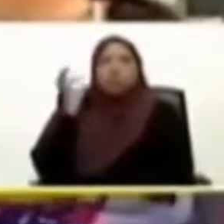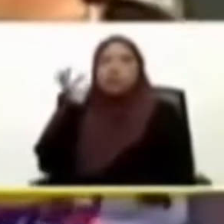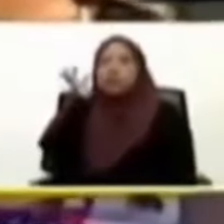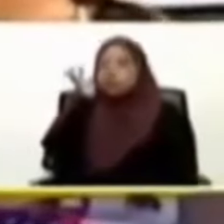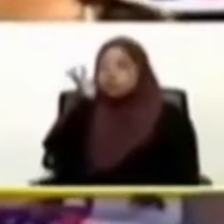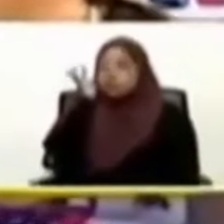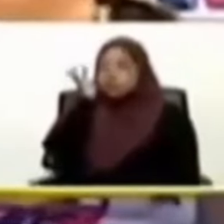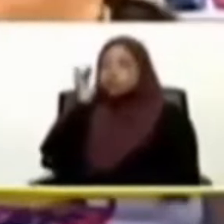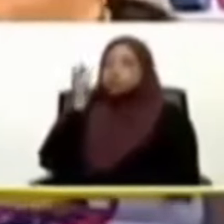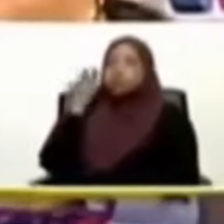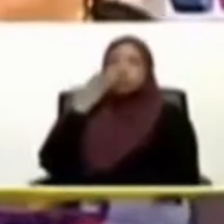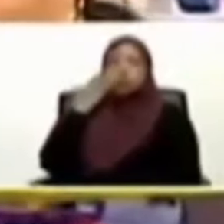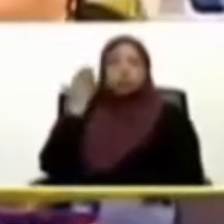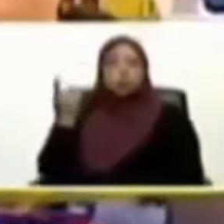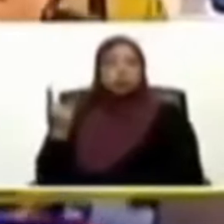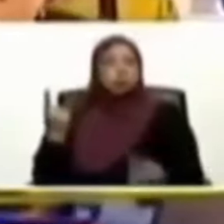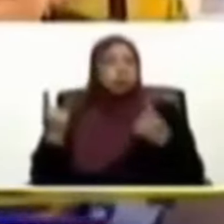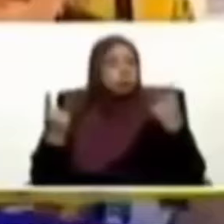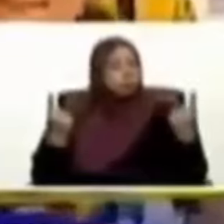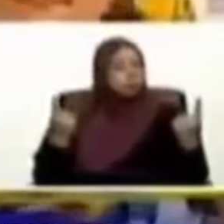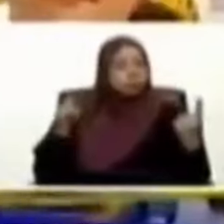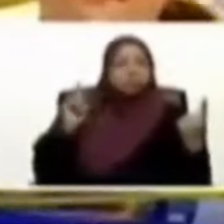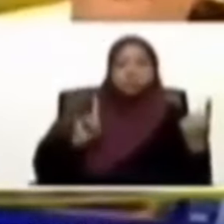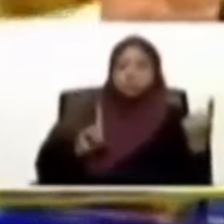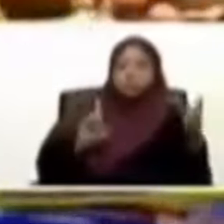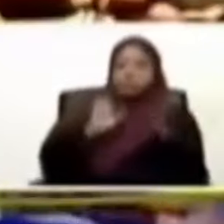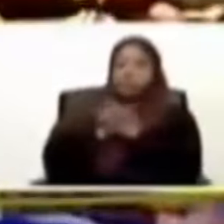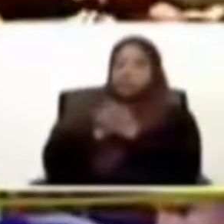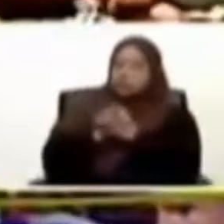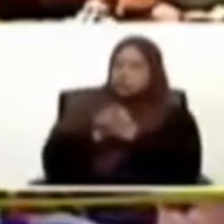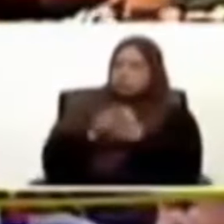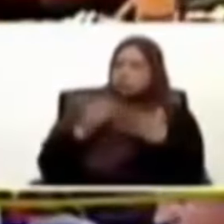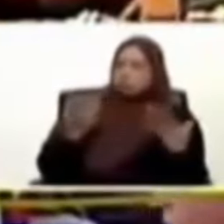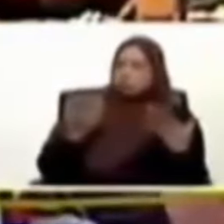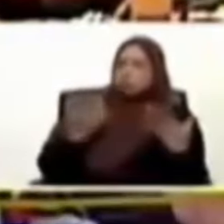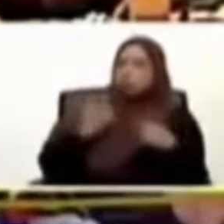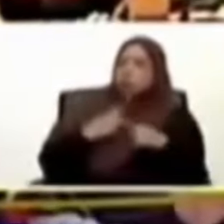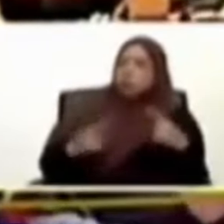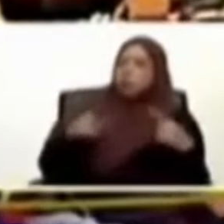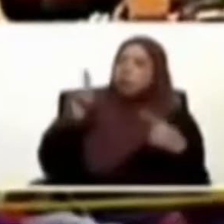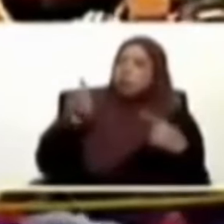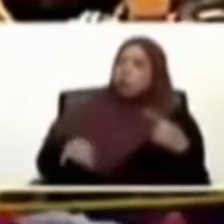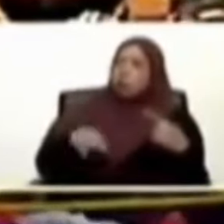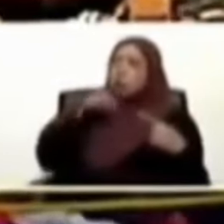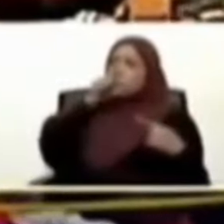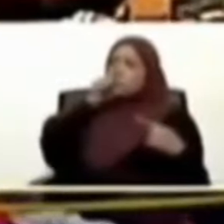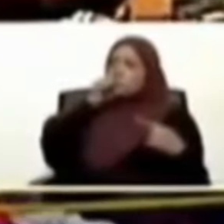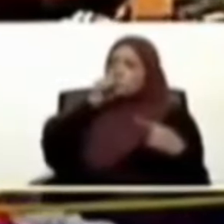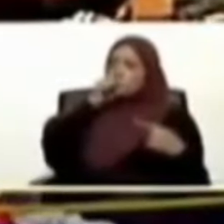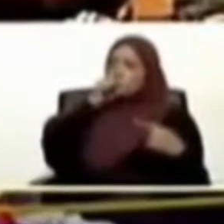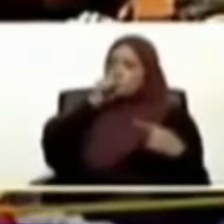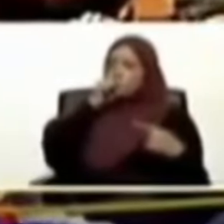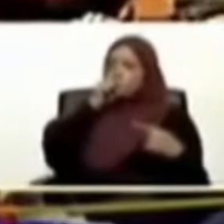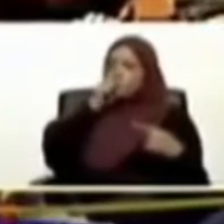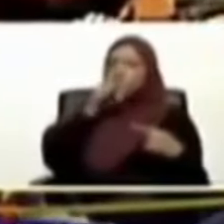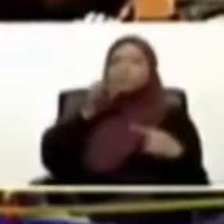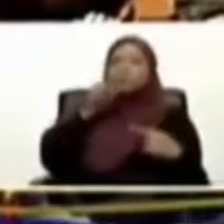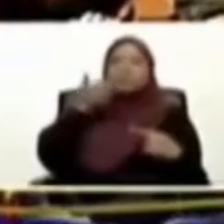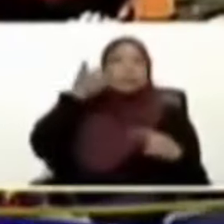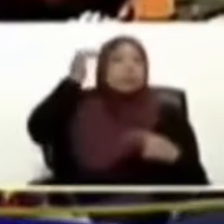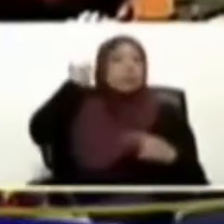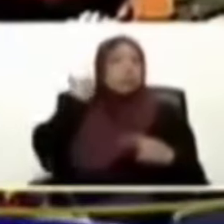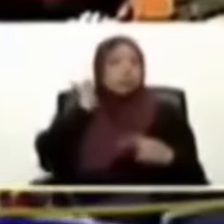no superaba, de hecho no llegaba a 3 millones de personas. El gobierno achaca el colapso económico a las sanciones